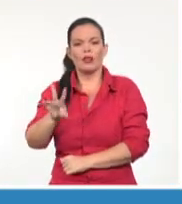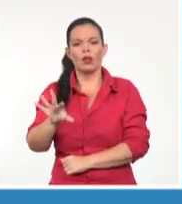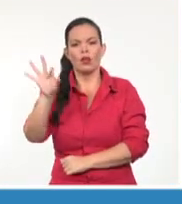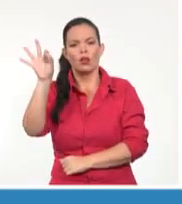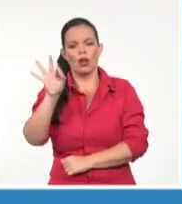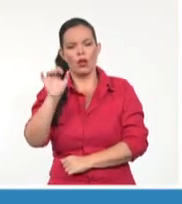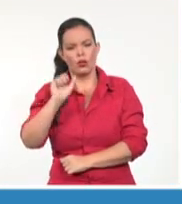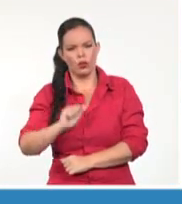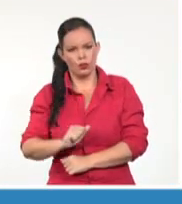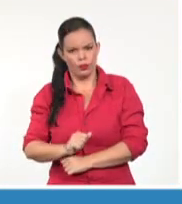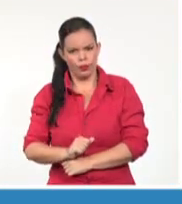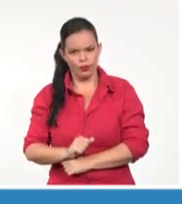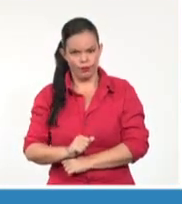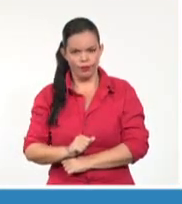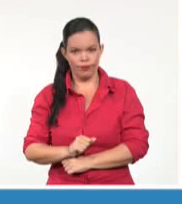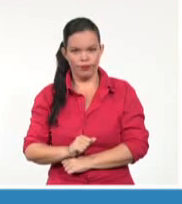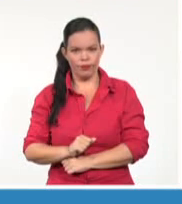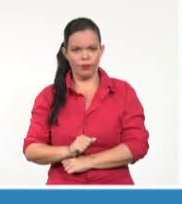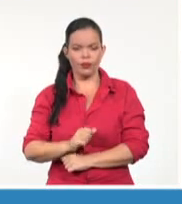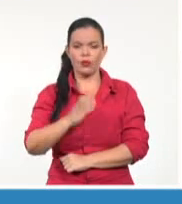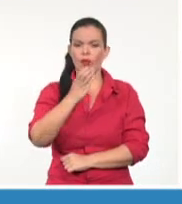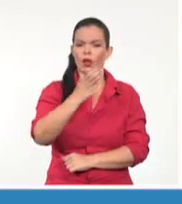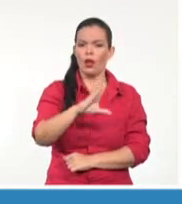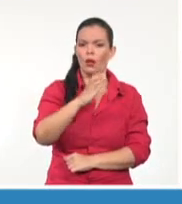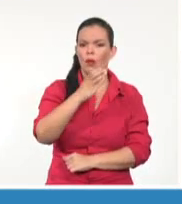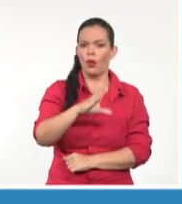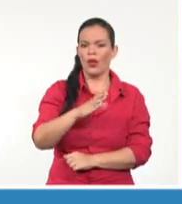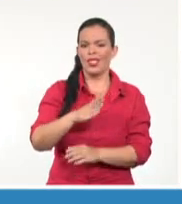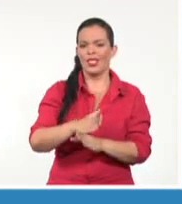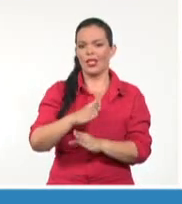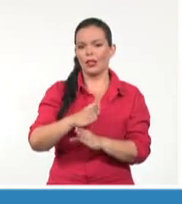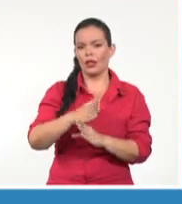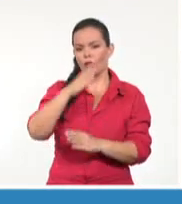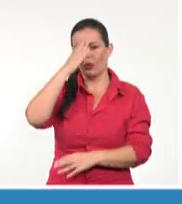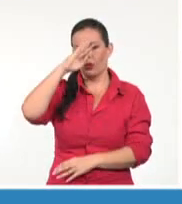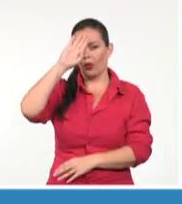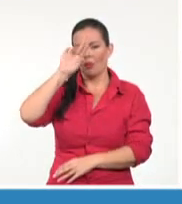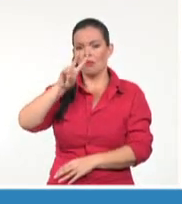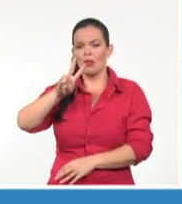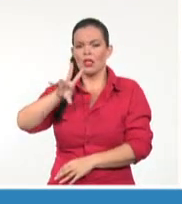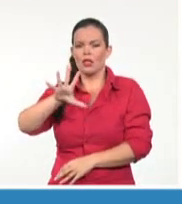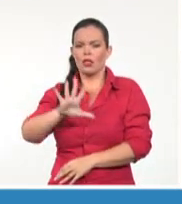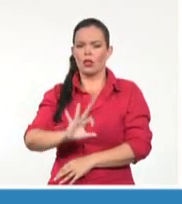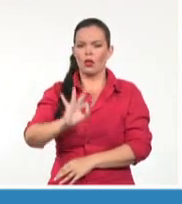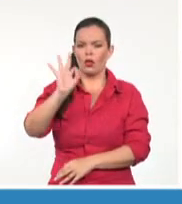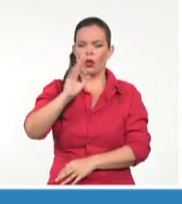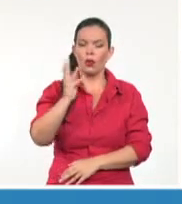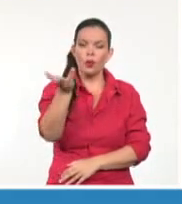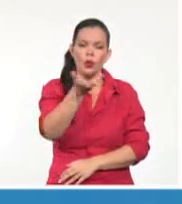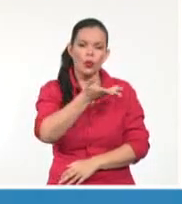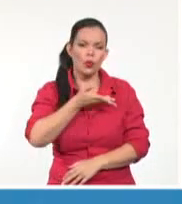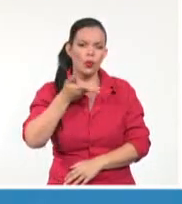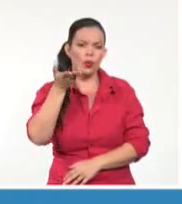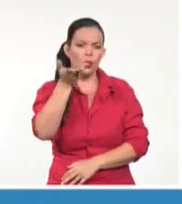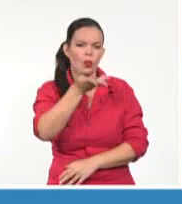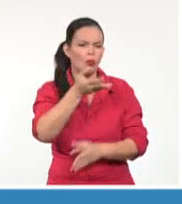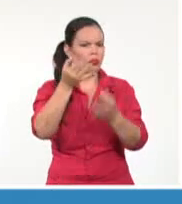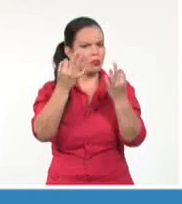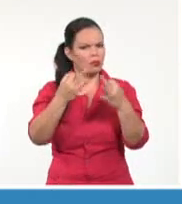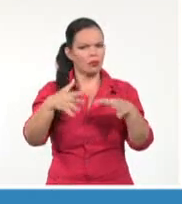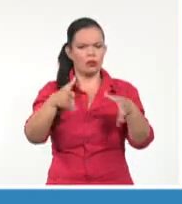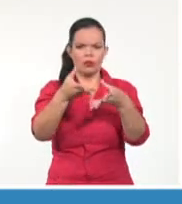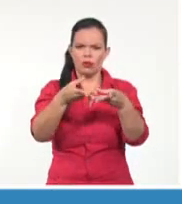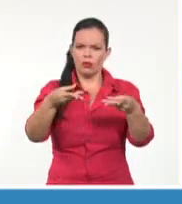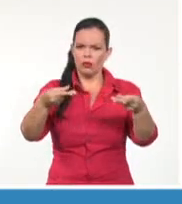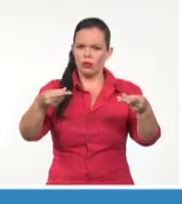que van a estar llegando a 25 grados en Camagüey y en el propio Santiago de Cuba. Los vientos variables débiles, pero en zonas de la costa norte, central y oriental